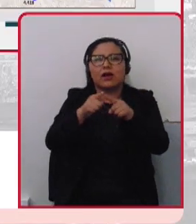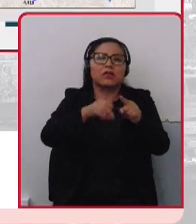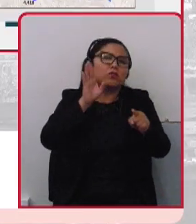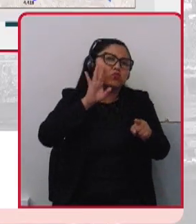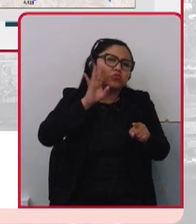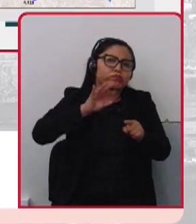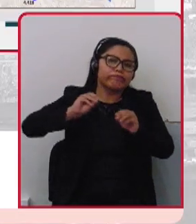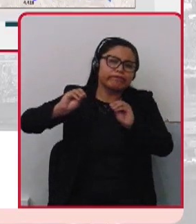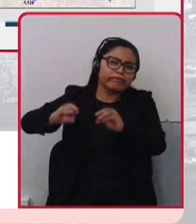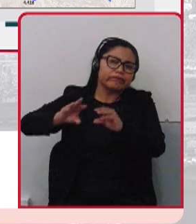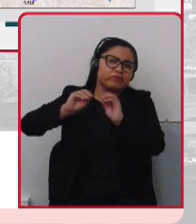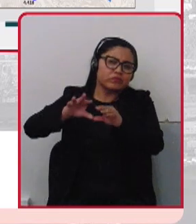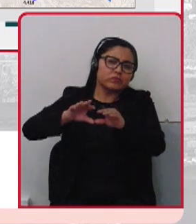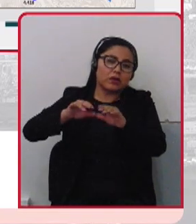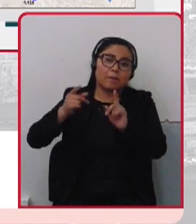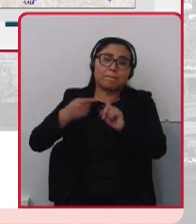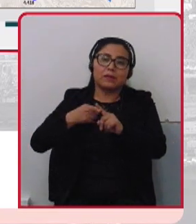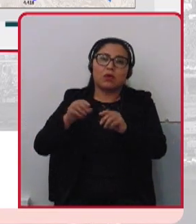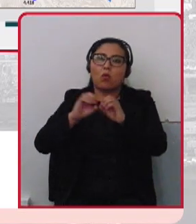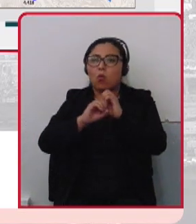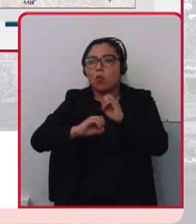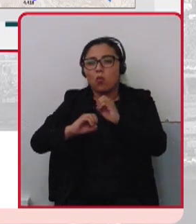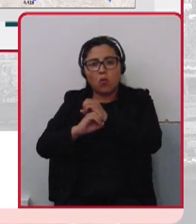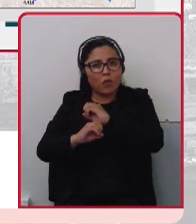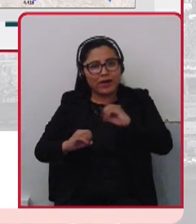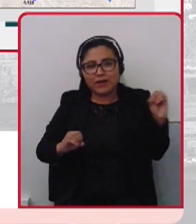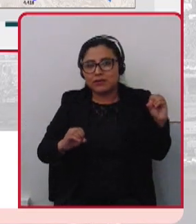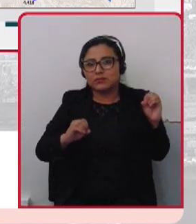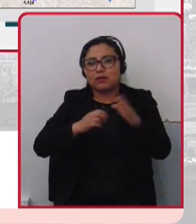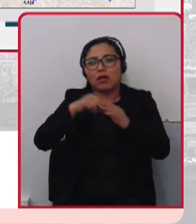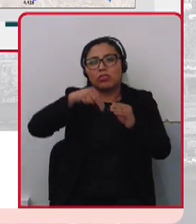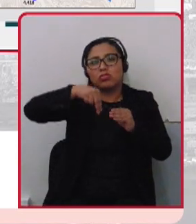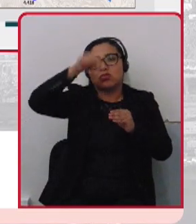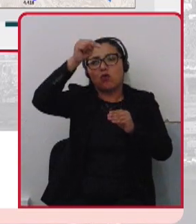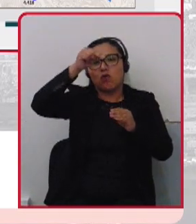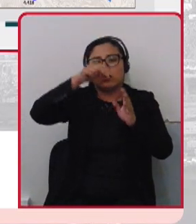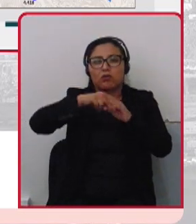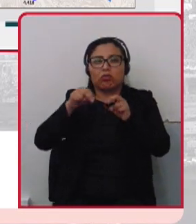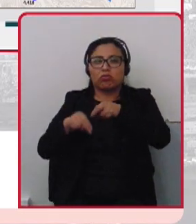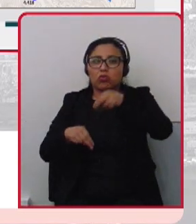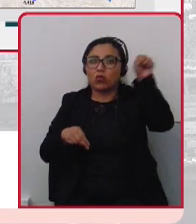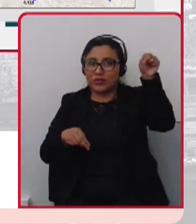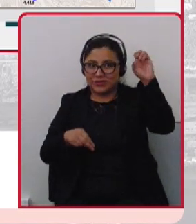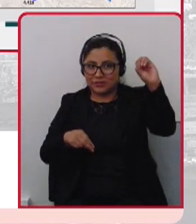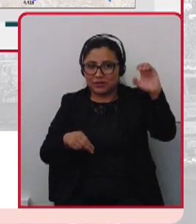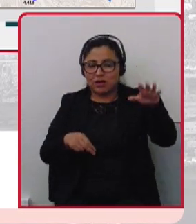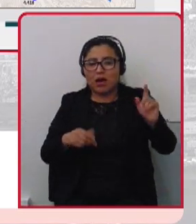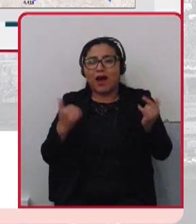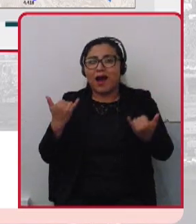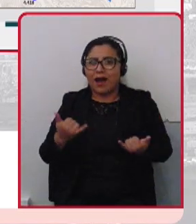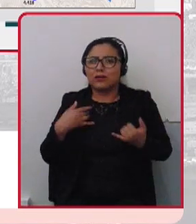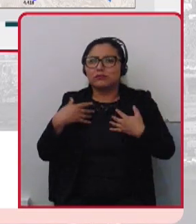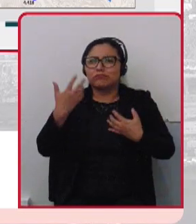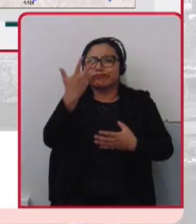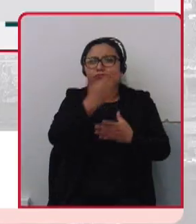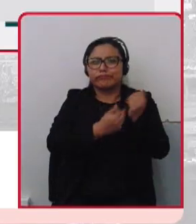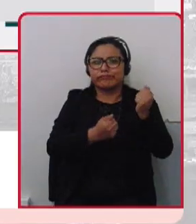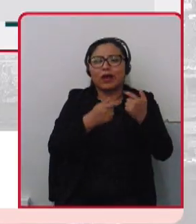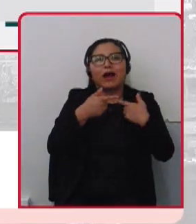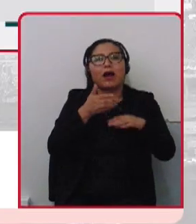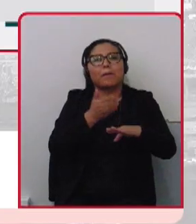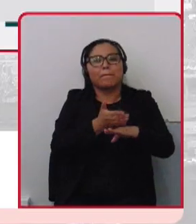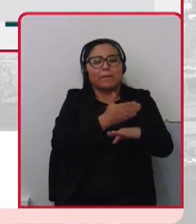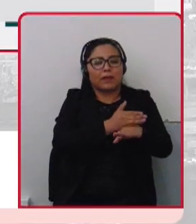la operación. Tenemos el botadero este, el botadero norte y el botadero noreste. Y bajo esta combinación es que nosotros